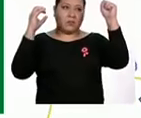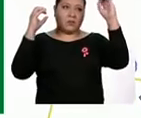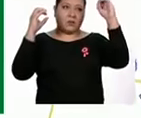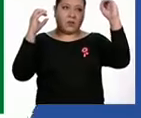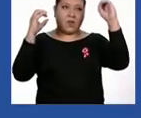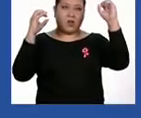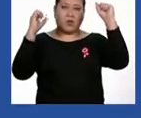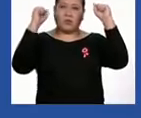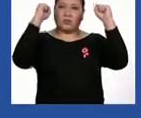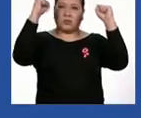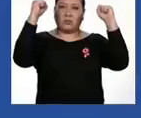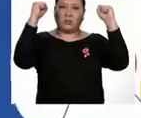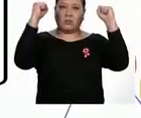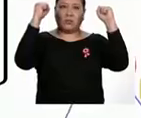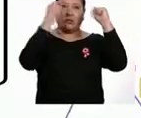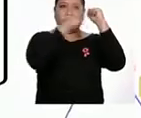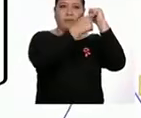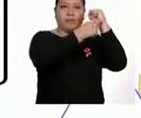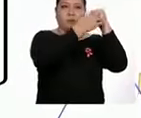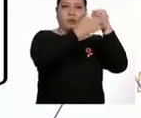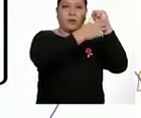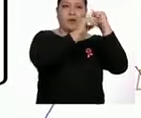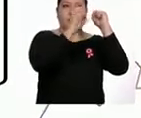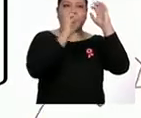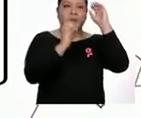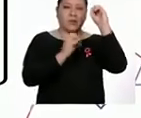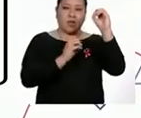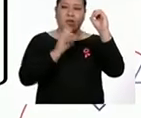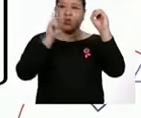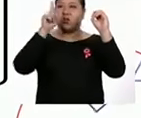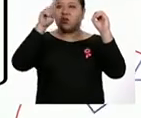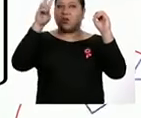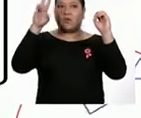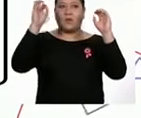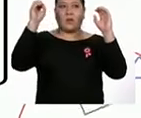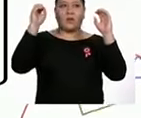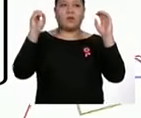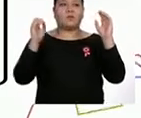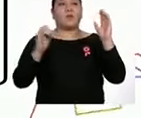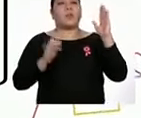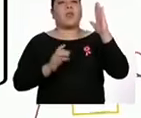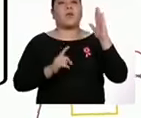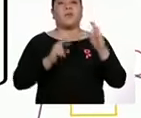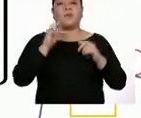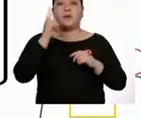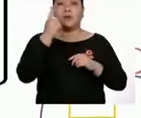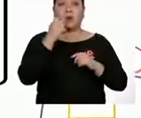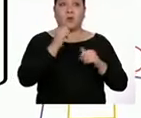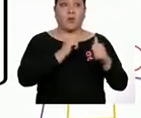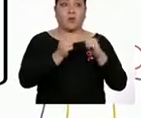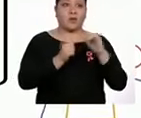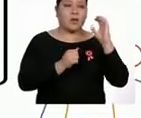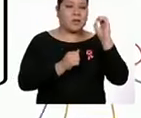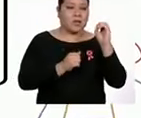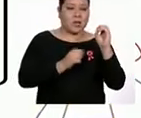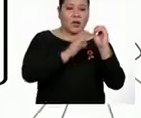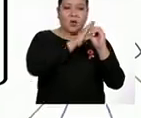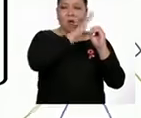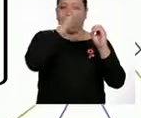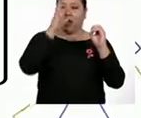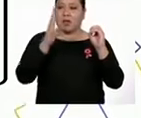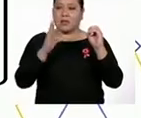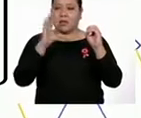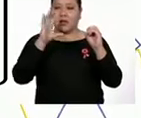y a 120. En el primer partido, solo nos movimos desde 0 a 50. O sea que